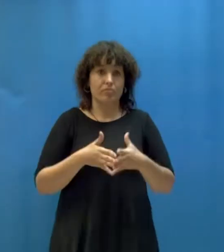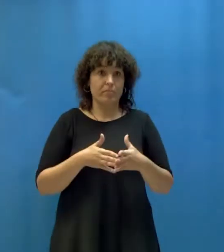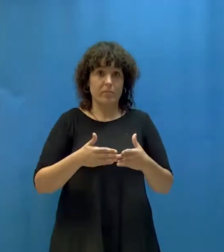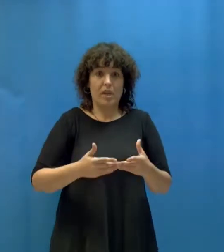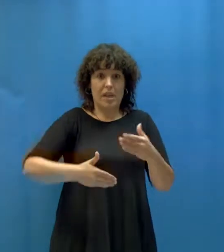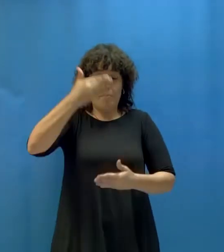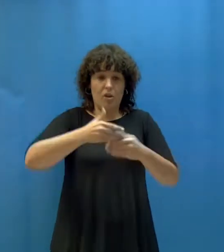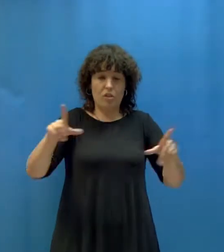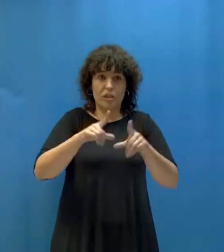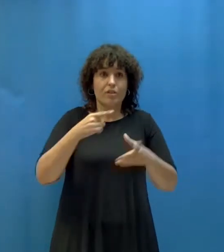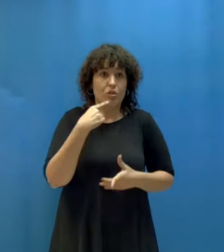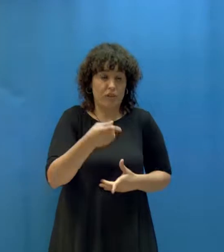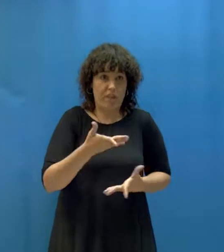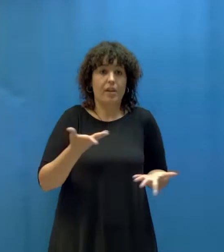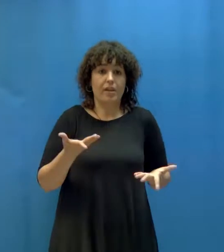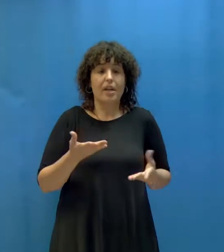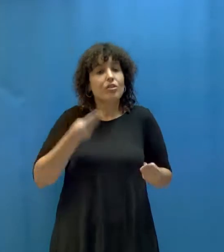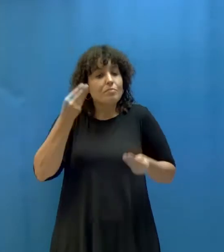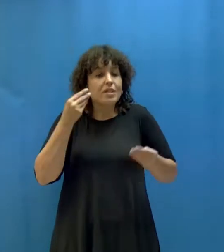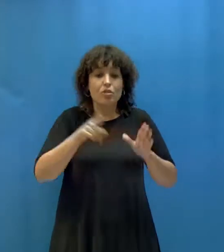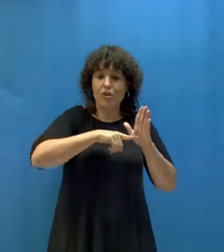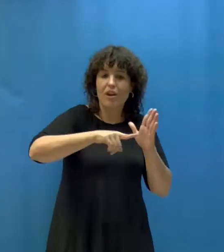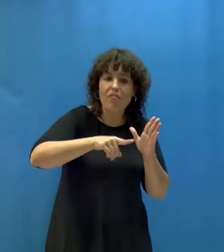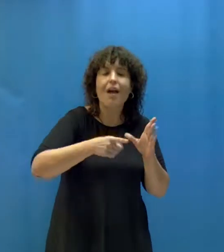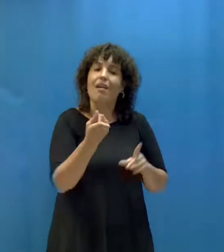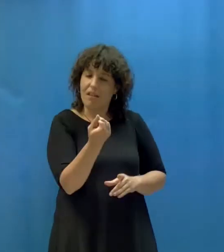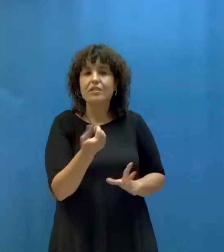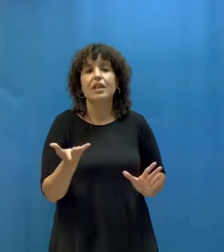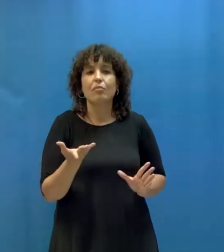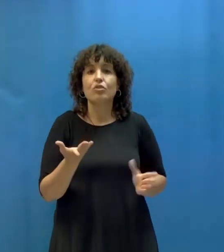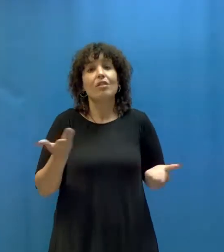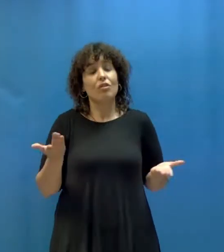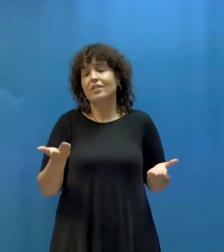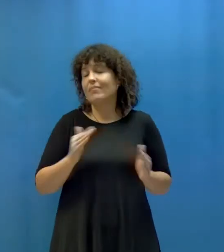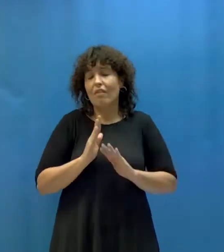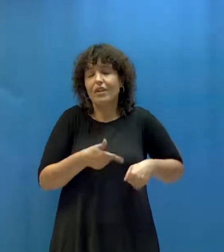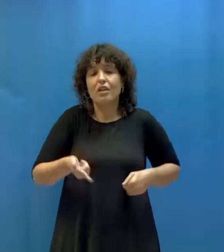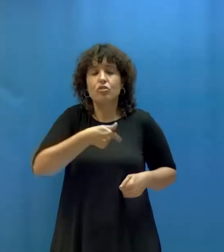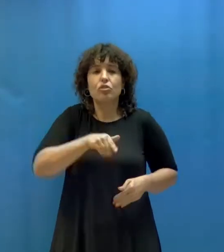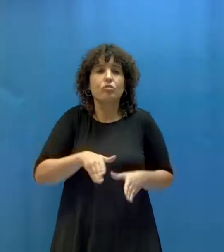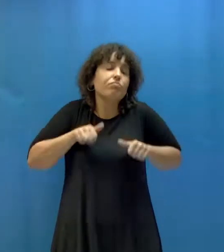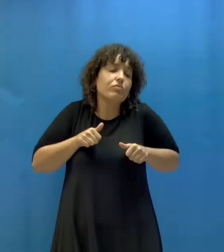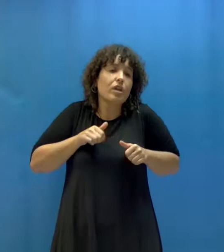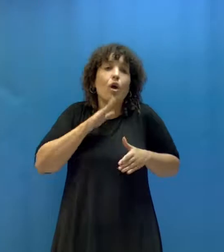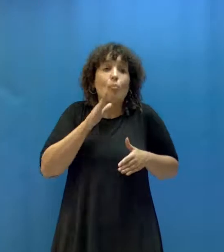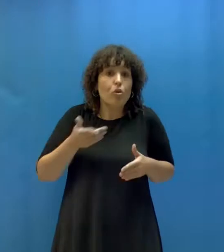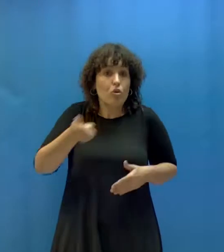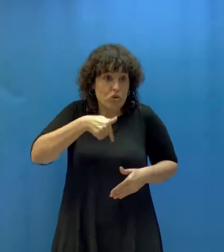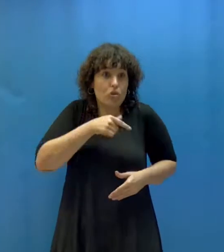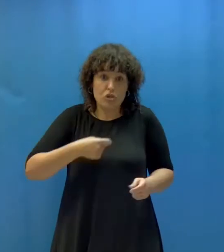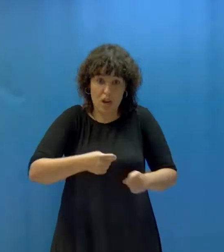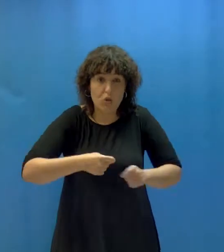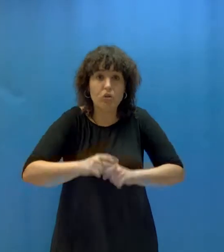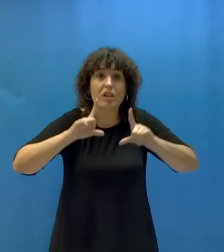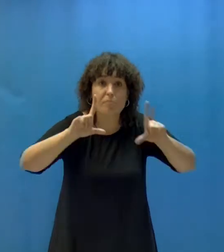meses. Y creemos que esta ordenanza sí tiene este objetivo necesario y por eso nuestro voto ha sido finalmente de abstención. Porque si bien estamos a favor de un control de los